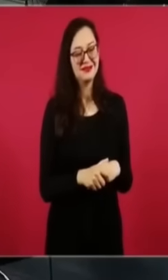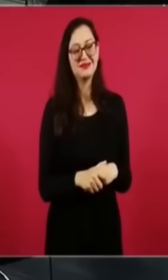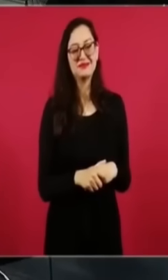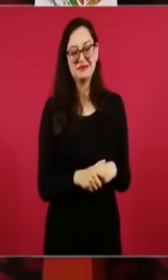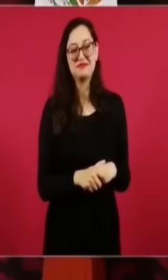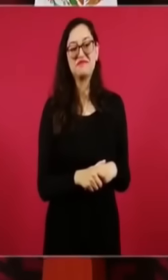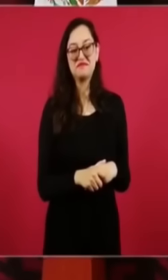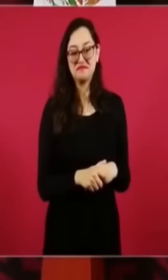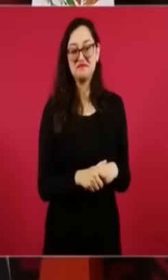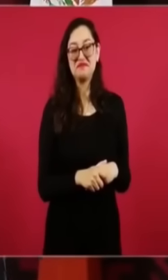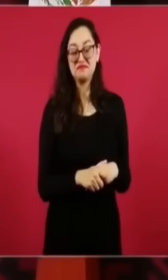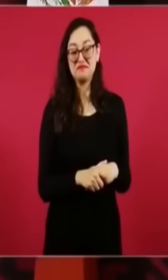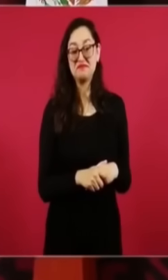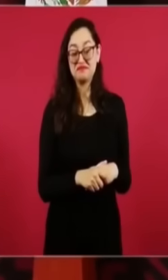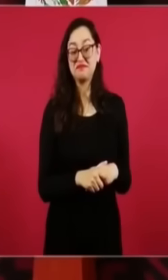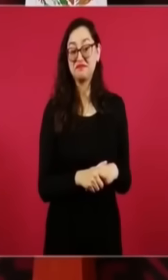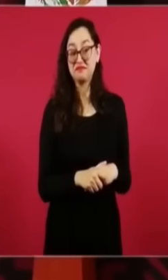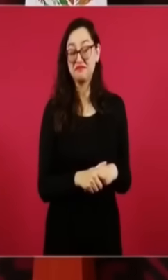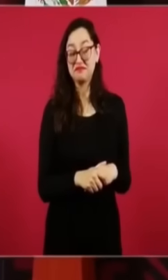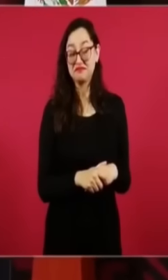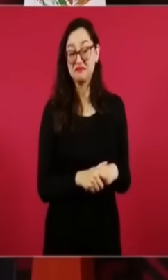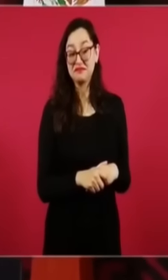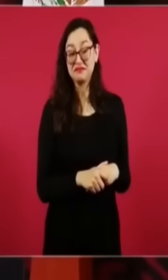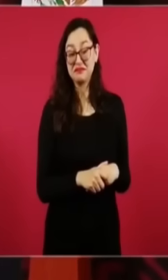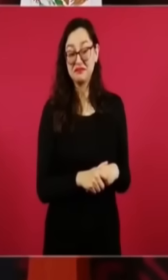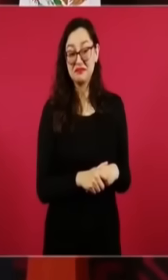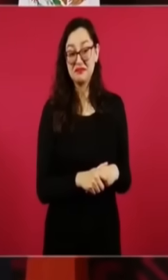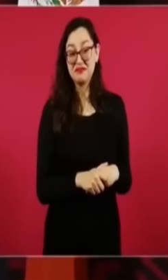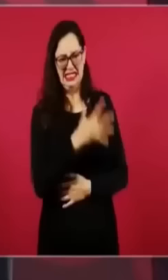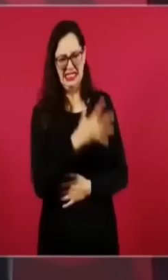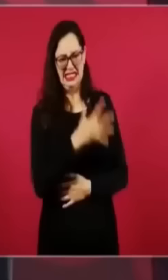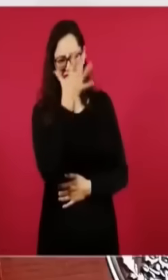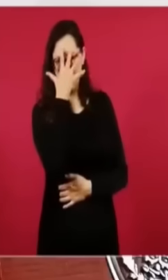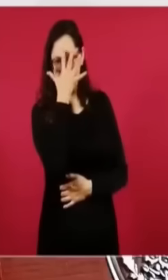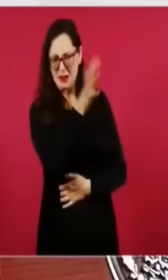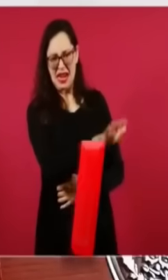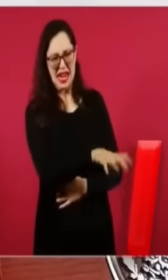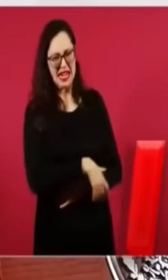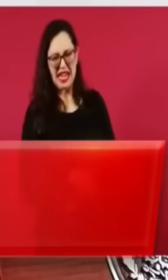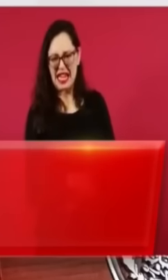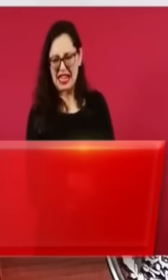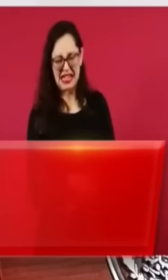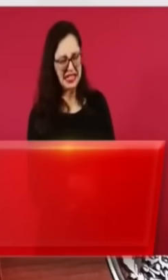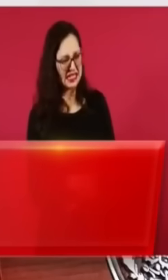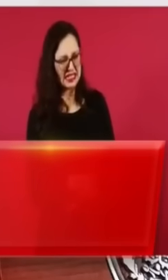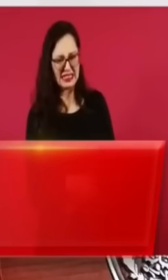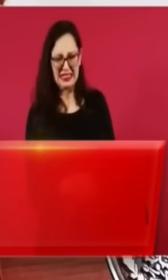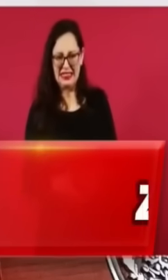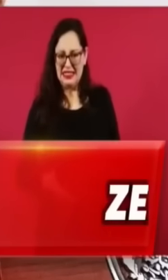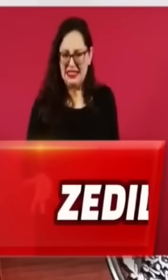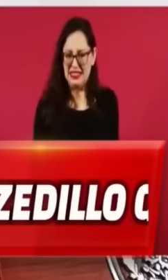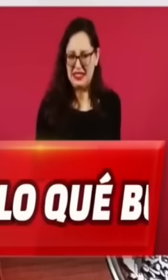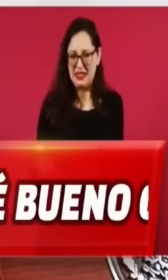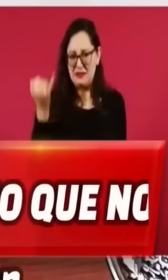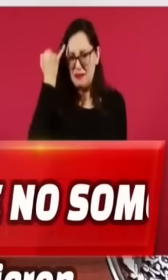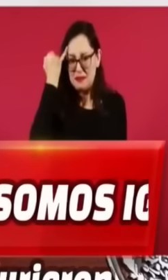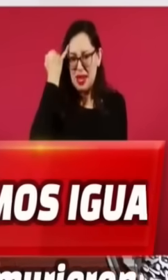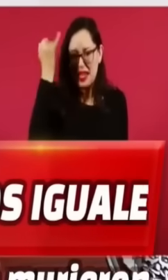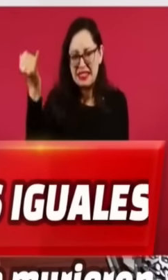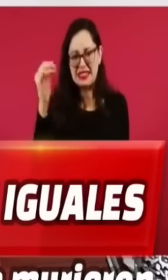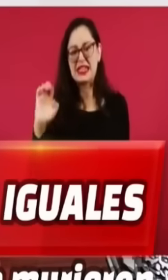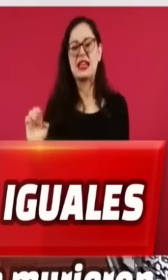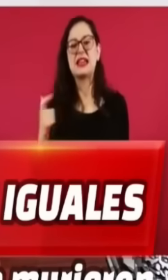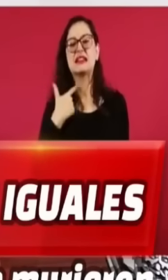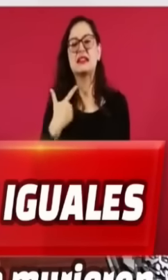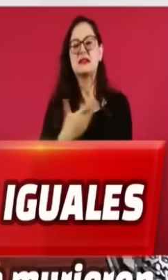de México, la primera presidenta, la doctora Claudia Sheinbaum. Imagínense que un presidente como Zedillo,